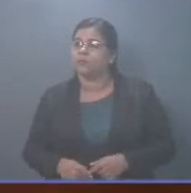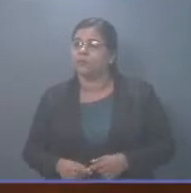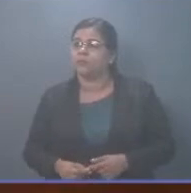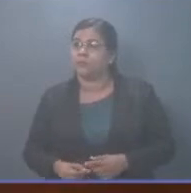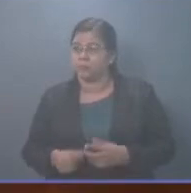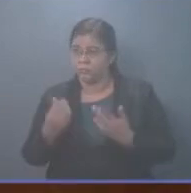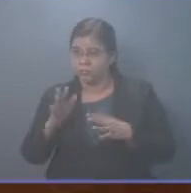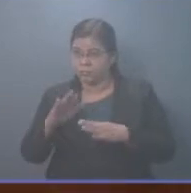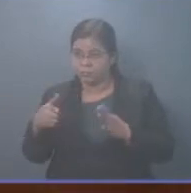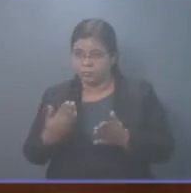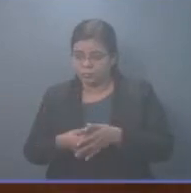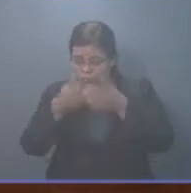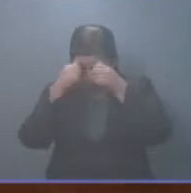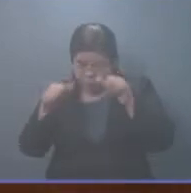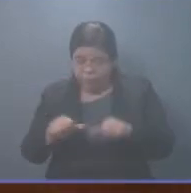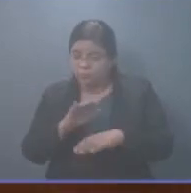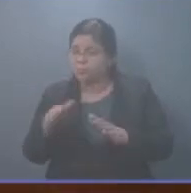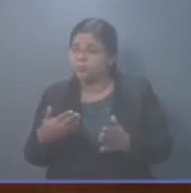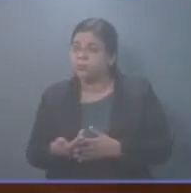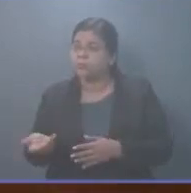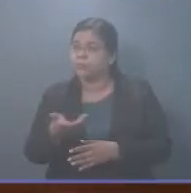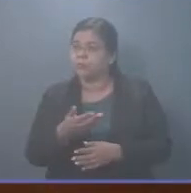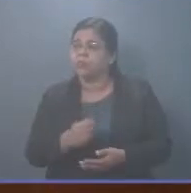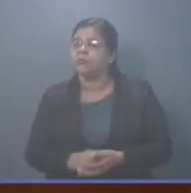es leve, grave o muy grave, presidente.